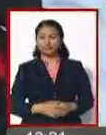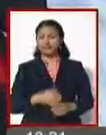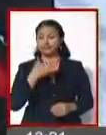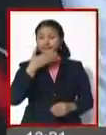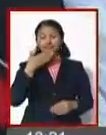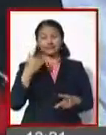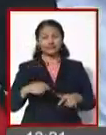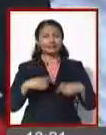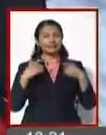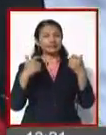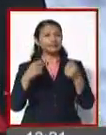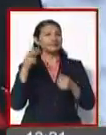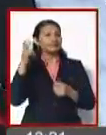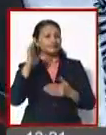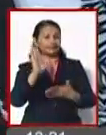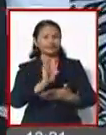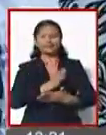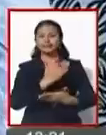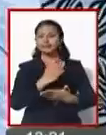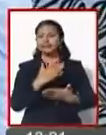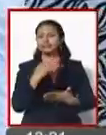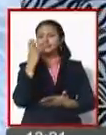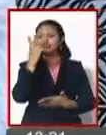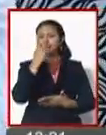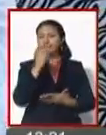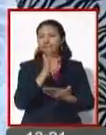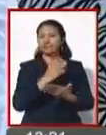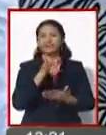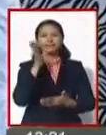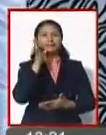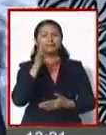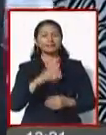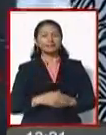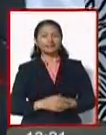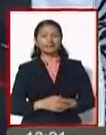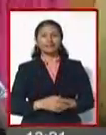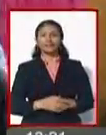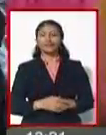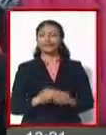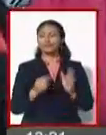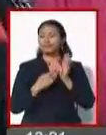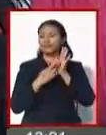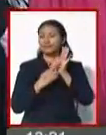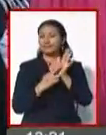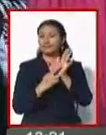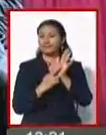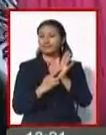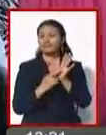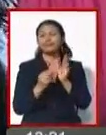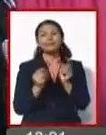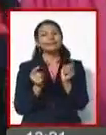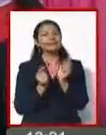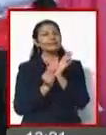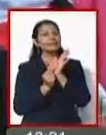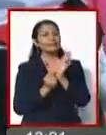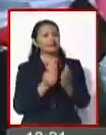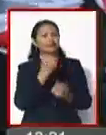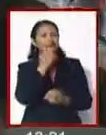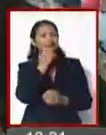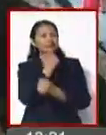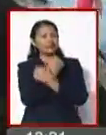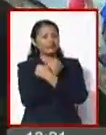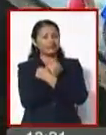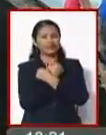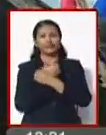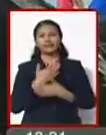¿Qué mejor regalo que escuchar a su hija dedicarle esta hermosa canción a su mamá, la cual para ellas representa una pequeña muestra de todo el cariño